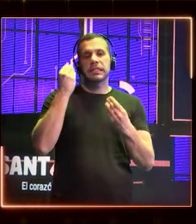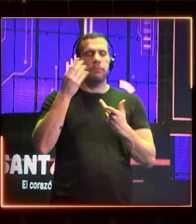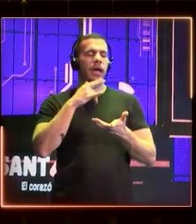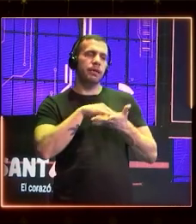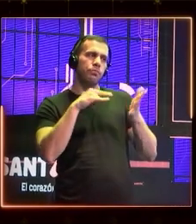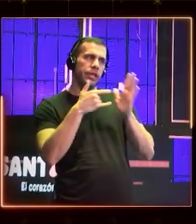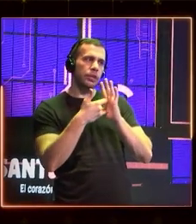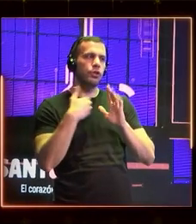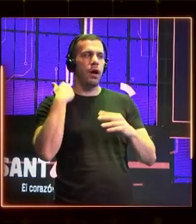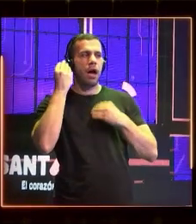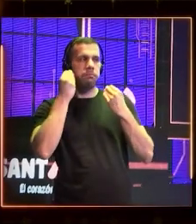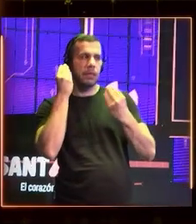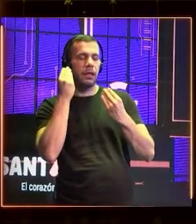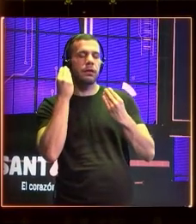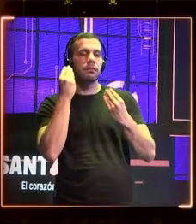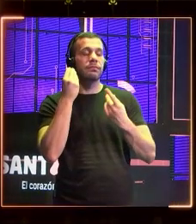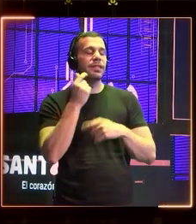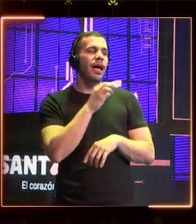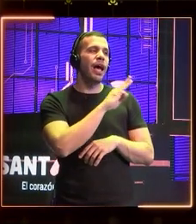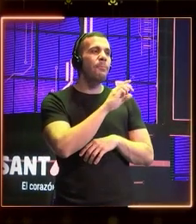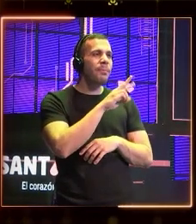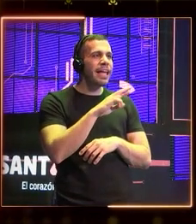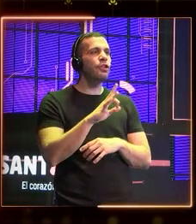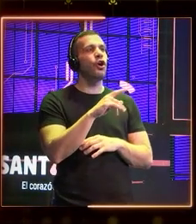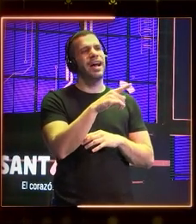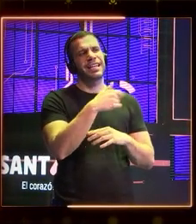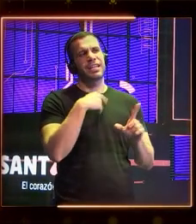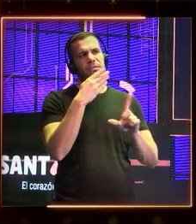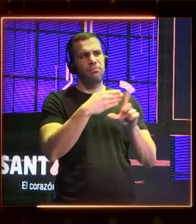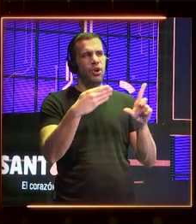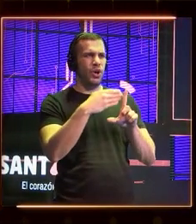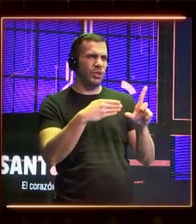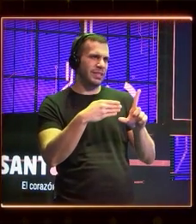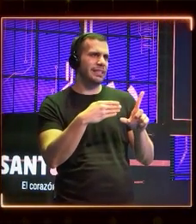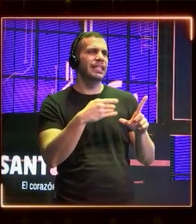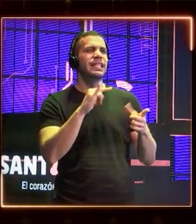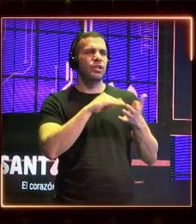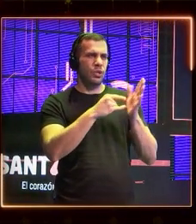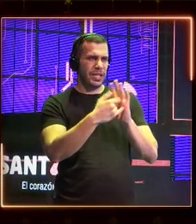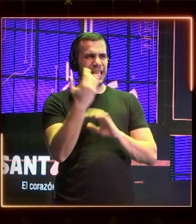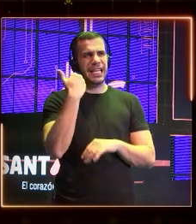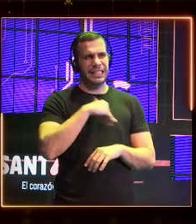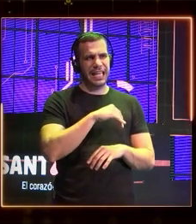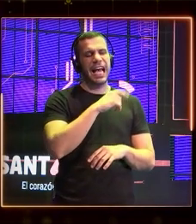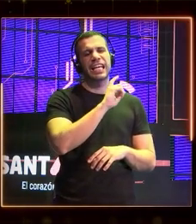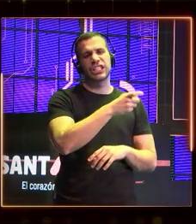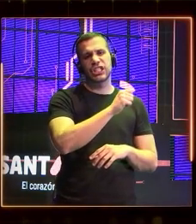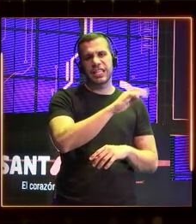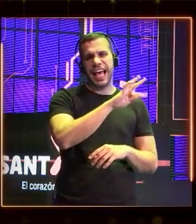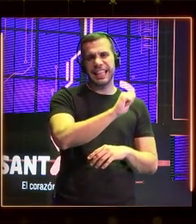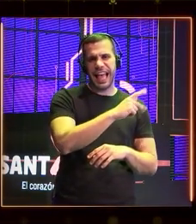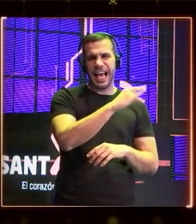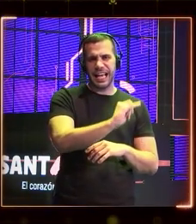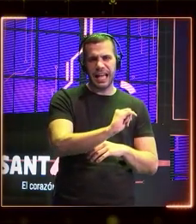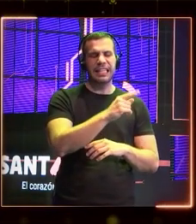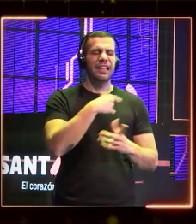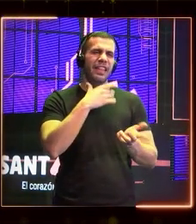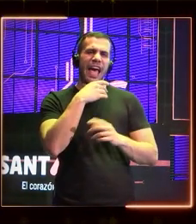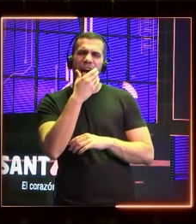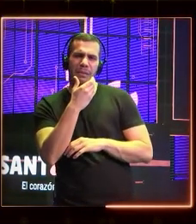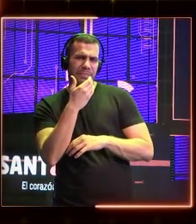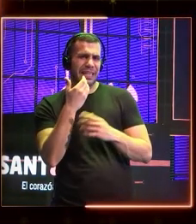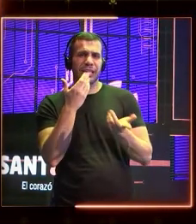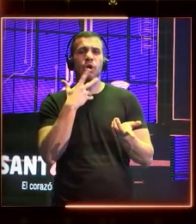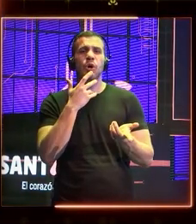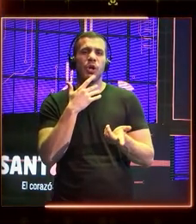pero Pedro tenemos blogs de tecnología está ya sataka de Apple no nos va a leer mucha gente porque Quién